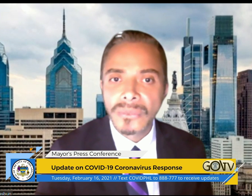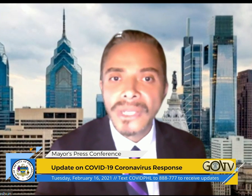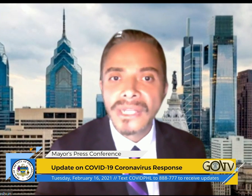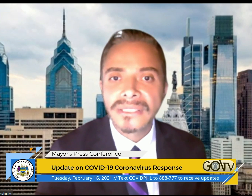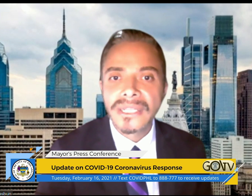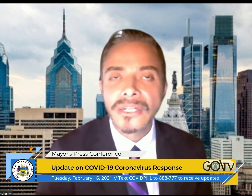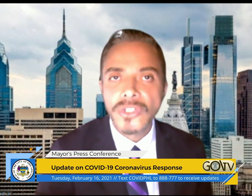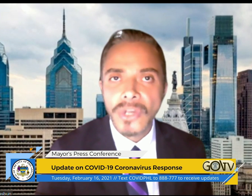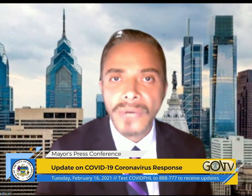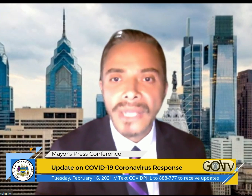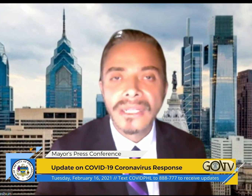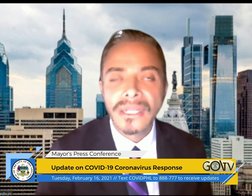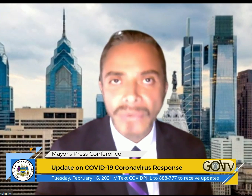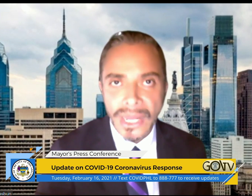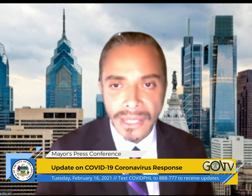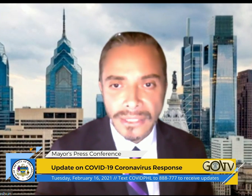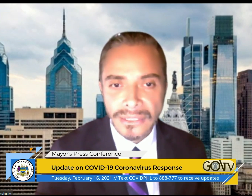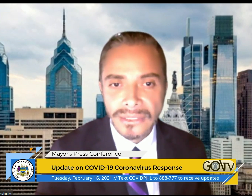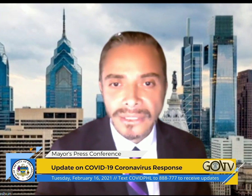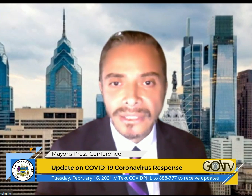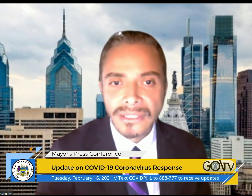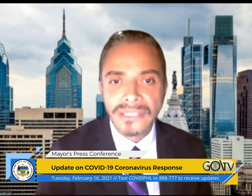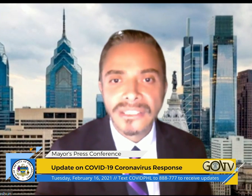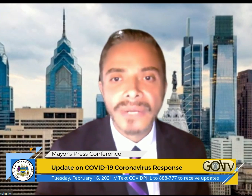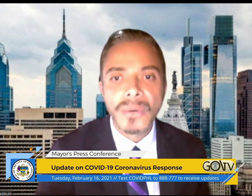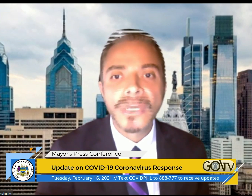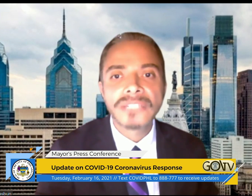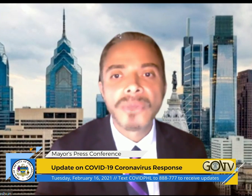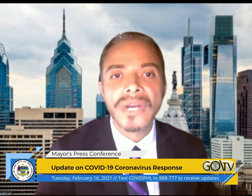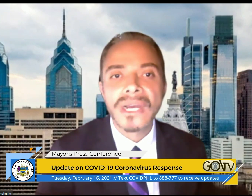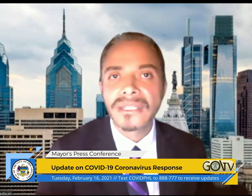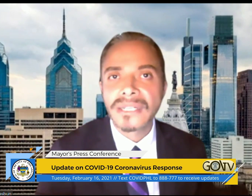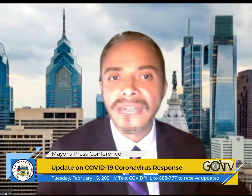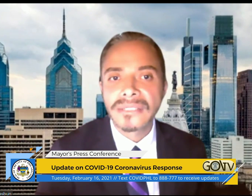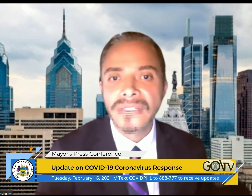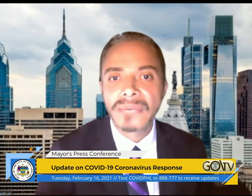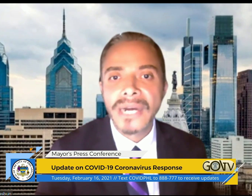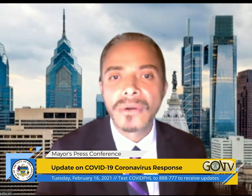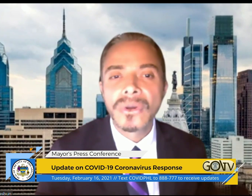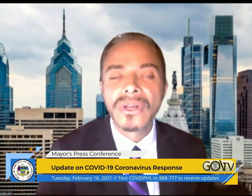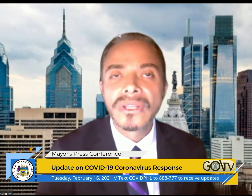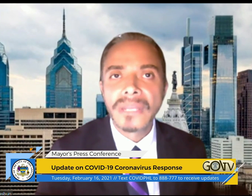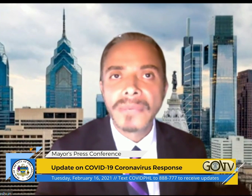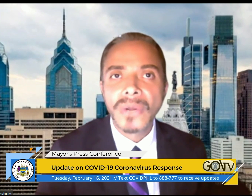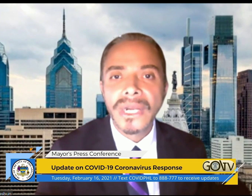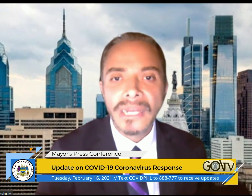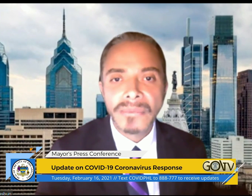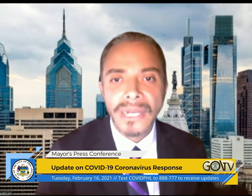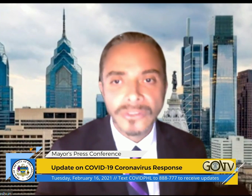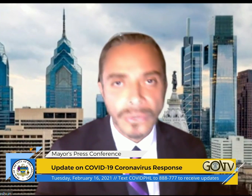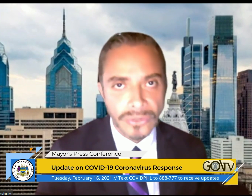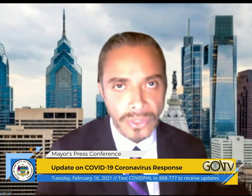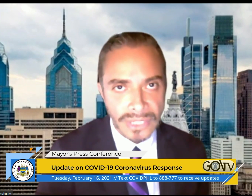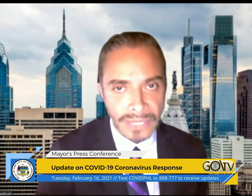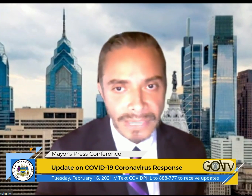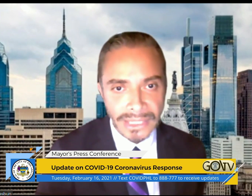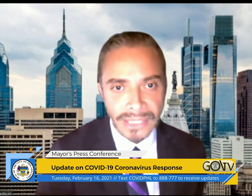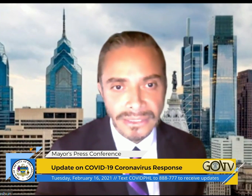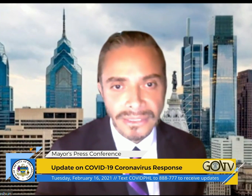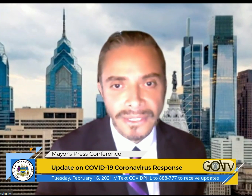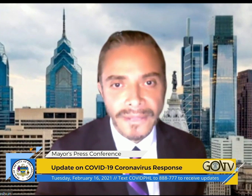ser distribuidas en ShopRite y en Rite Aid. Estas vacunas podrían retrasarse, sin embargo, debido al clima y las